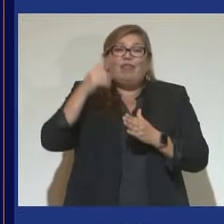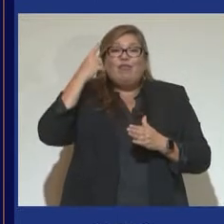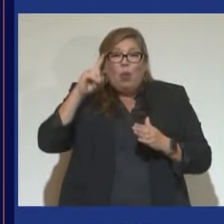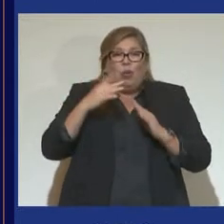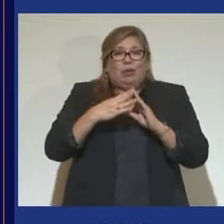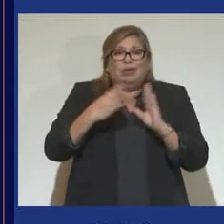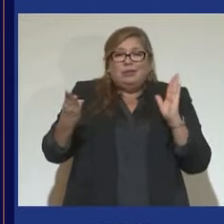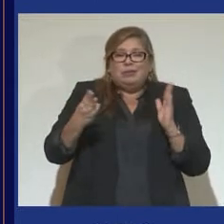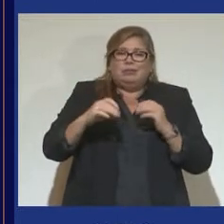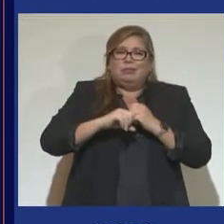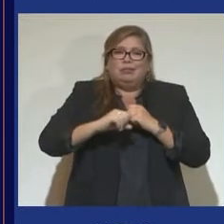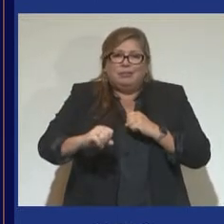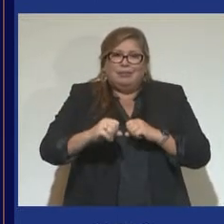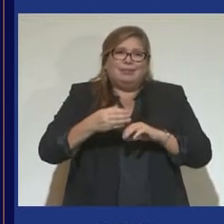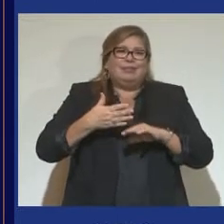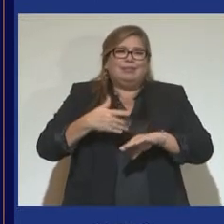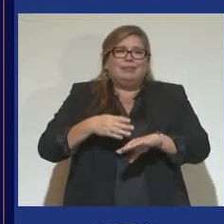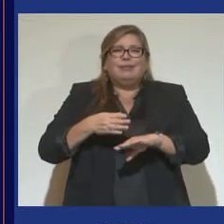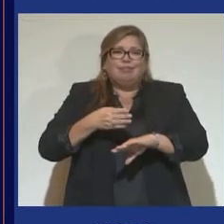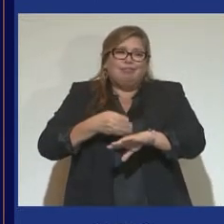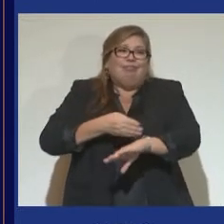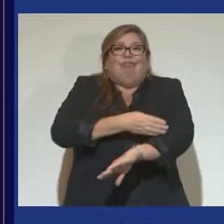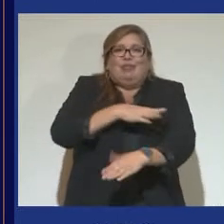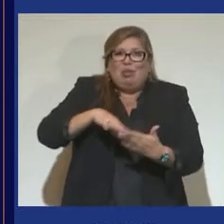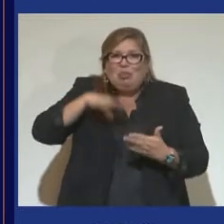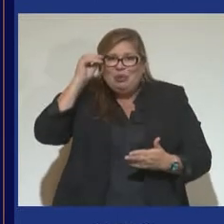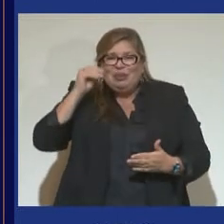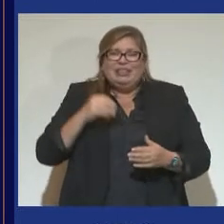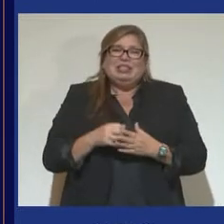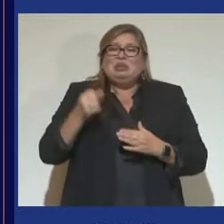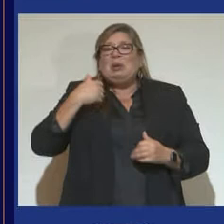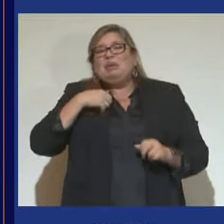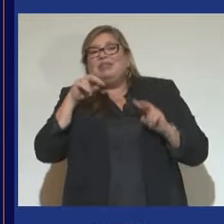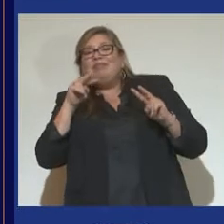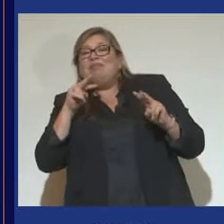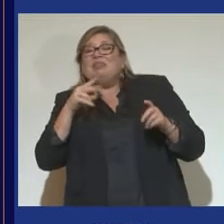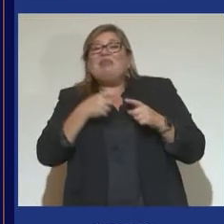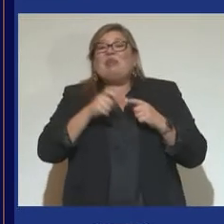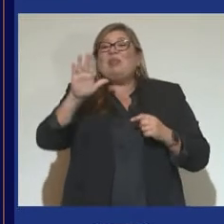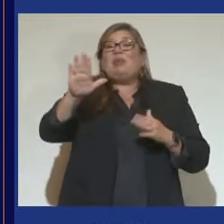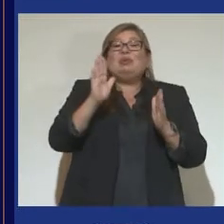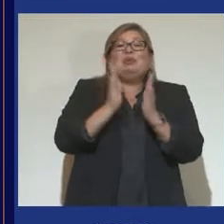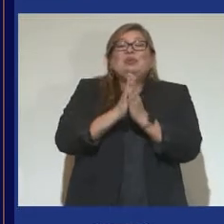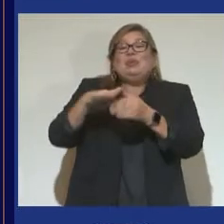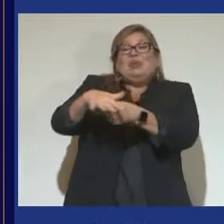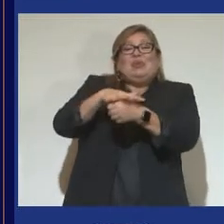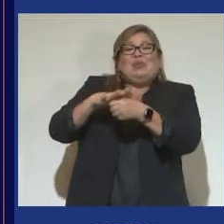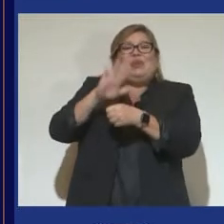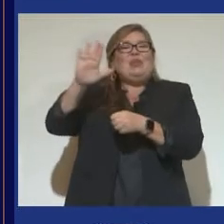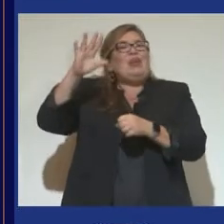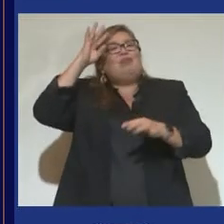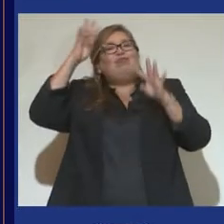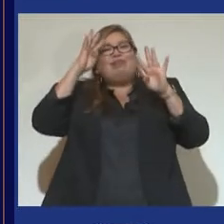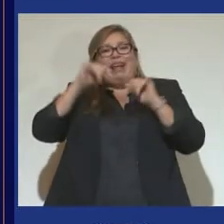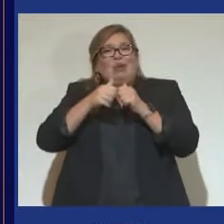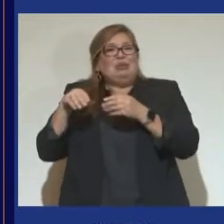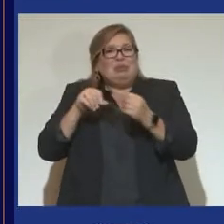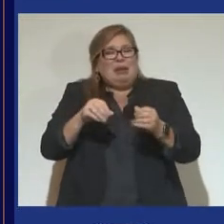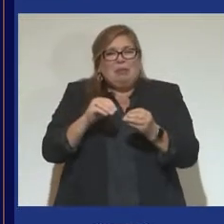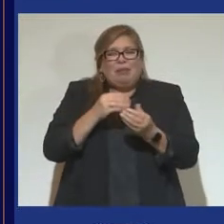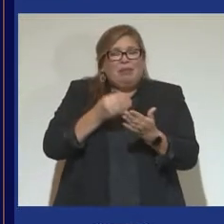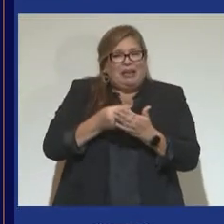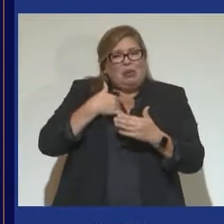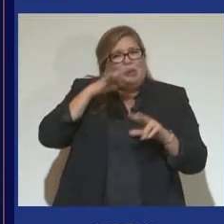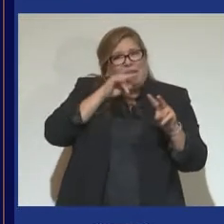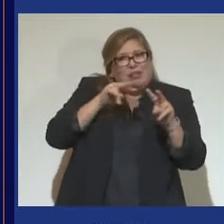cuanto a cómo extender el aprendizaje estamos muy dispuestos a ver qué creatividad nos muestran los distritos escolares